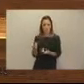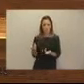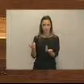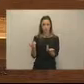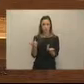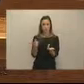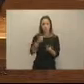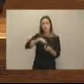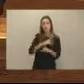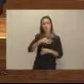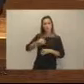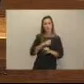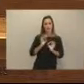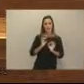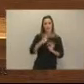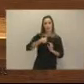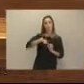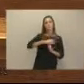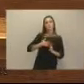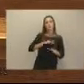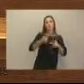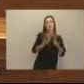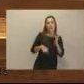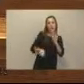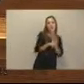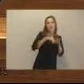que la ley se cumpla o para que la ley se cambie, no para pedir lo evidente.